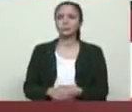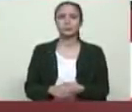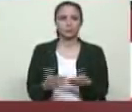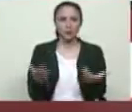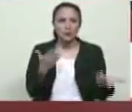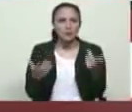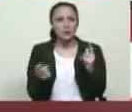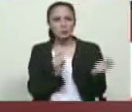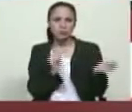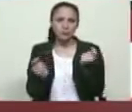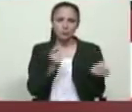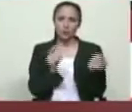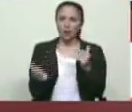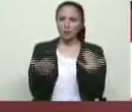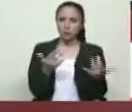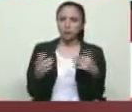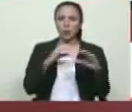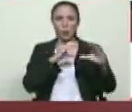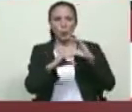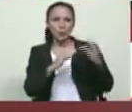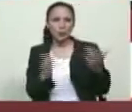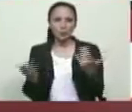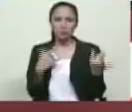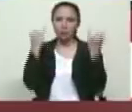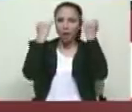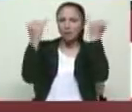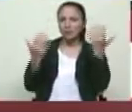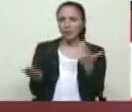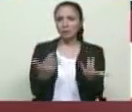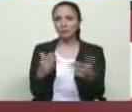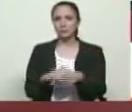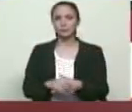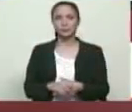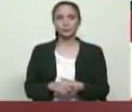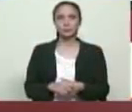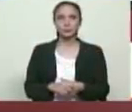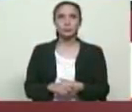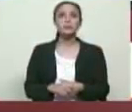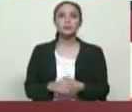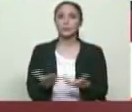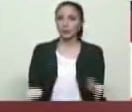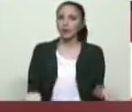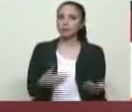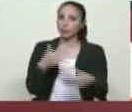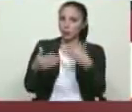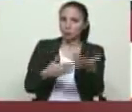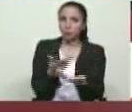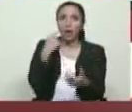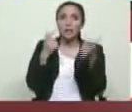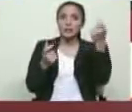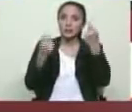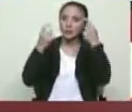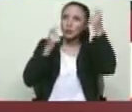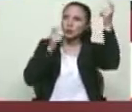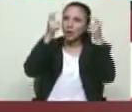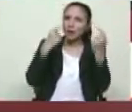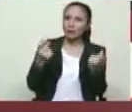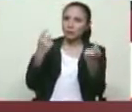compartible por todos. ¿Verdad? Eso es revolución, así nos enseñó el comandante Hugo Chávez.